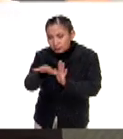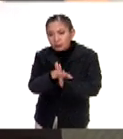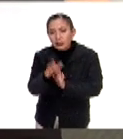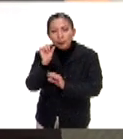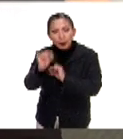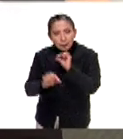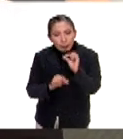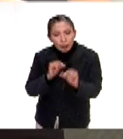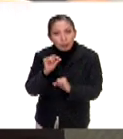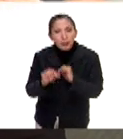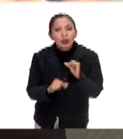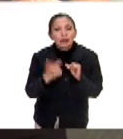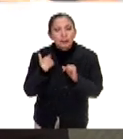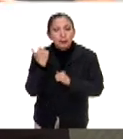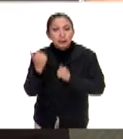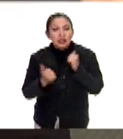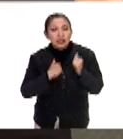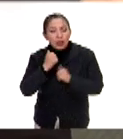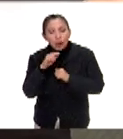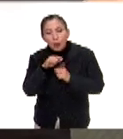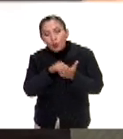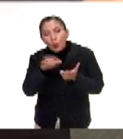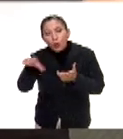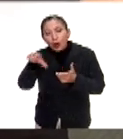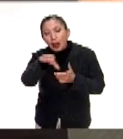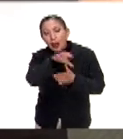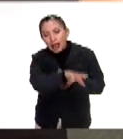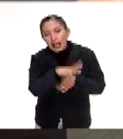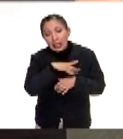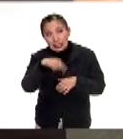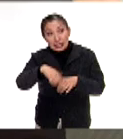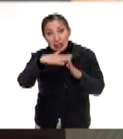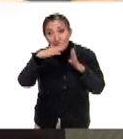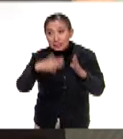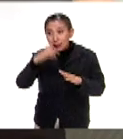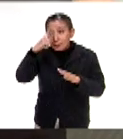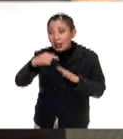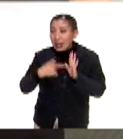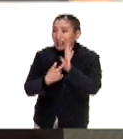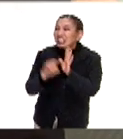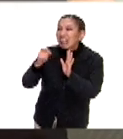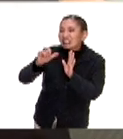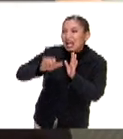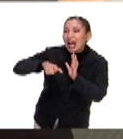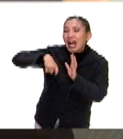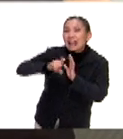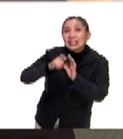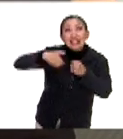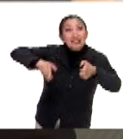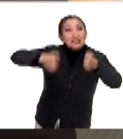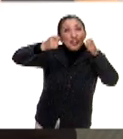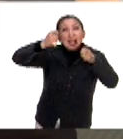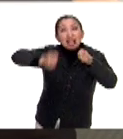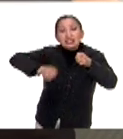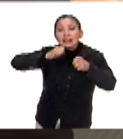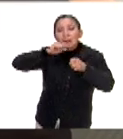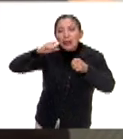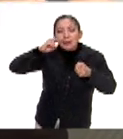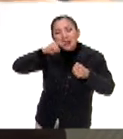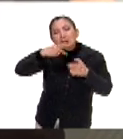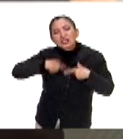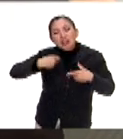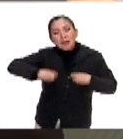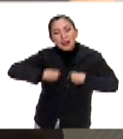ir pues aprovechando los pequeños espacios que hay en esta casa para hablar de lo arquitectónico, pero para también leer a